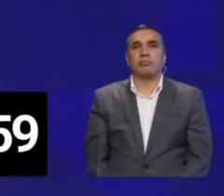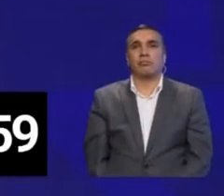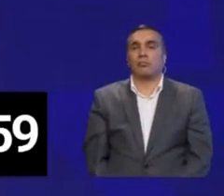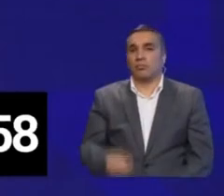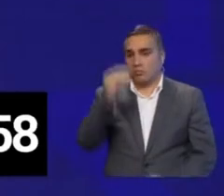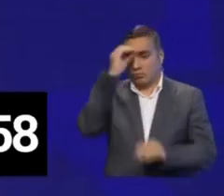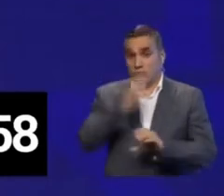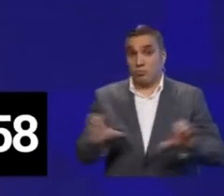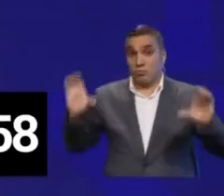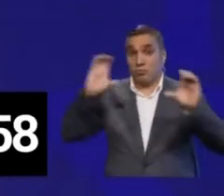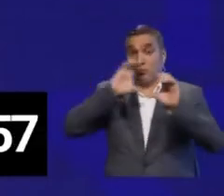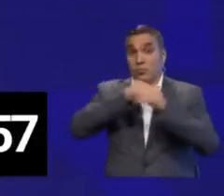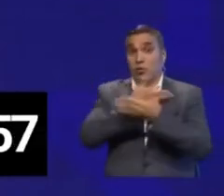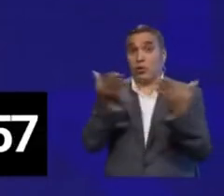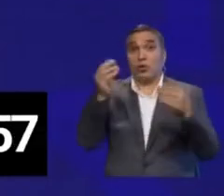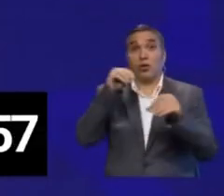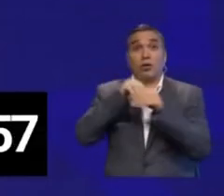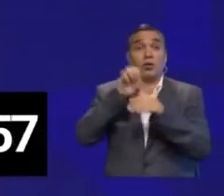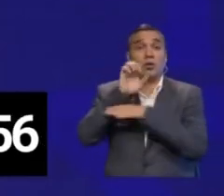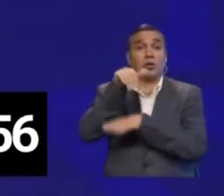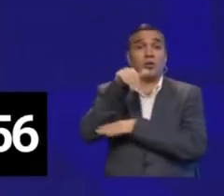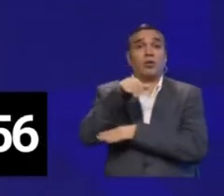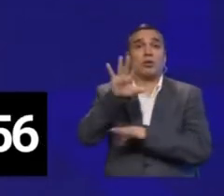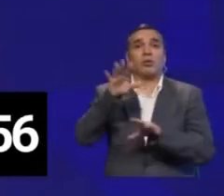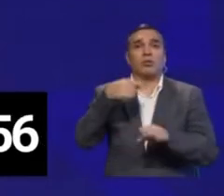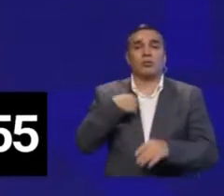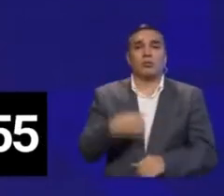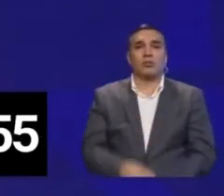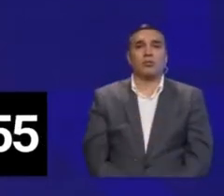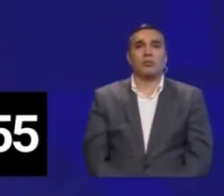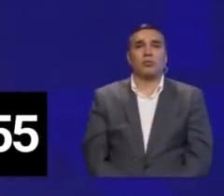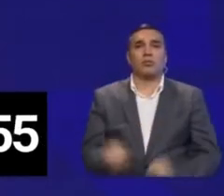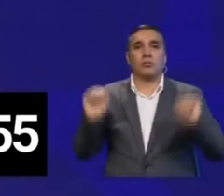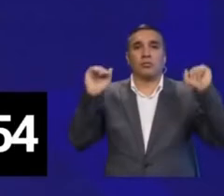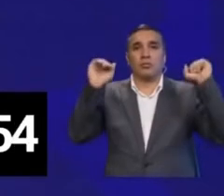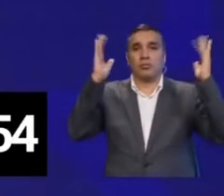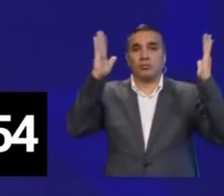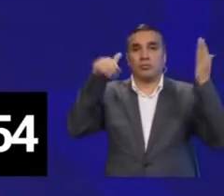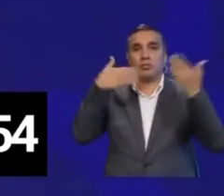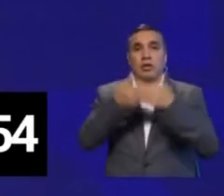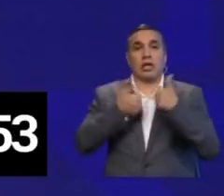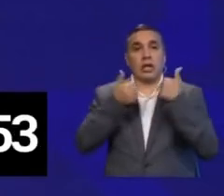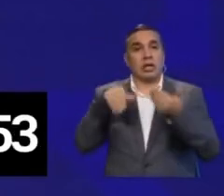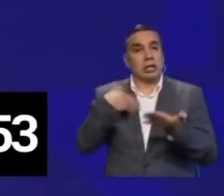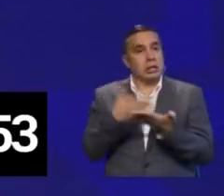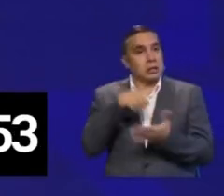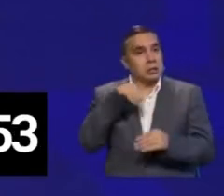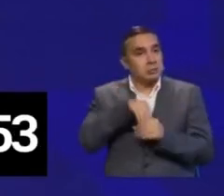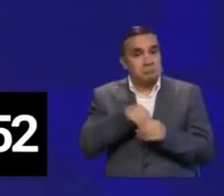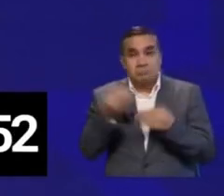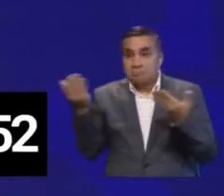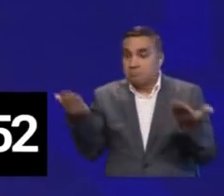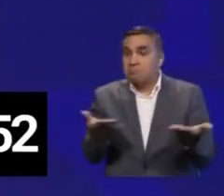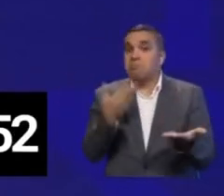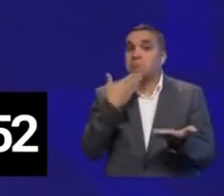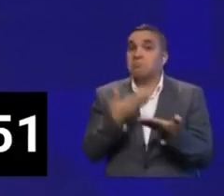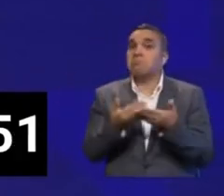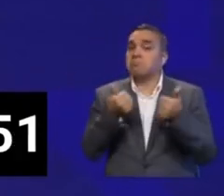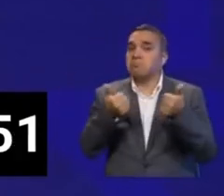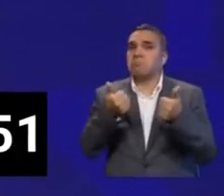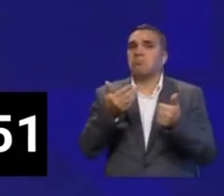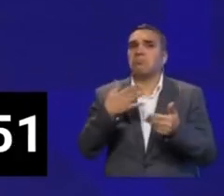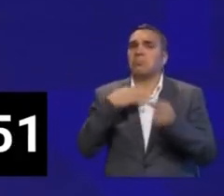Buenas noches, ecuatorianos. Celebro la presencia de todos los candidatos hoy aquí en esta noche, en este debate. Creo